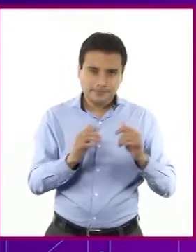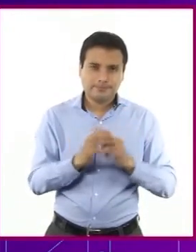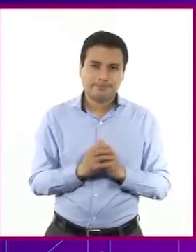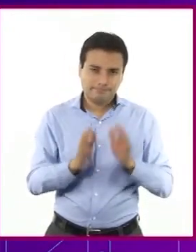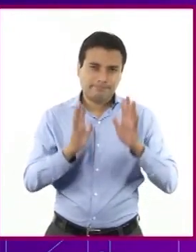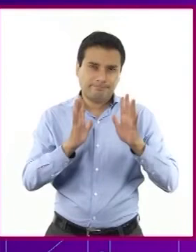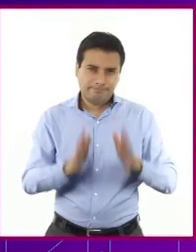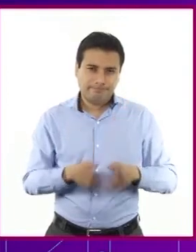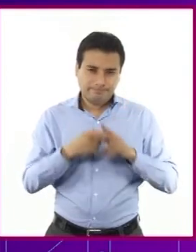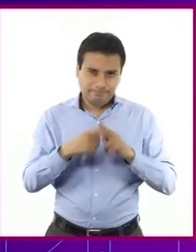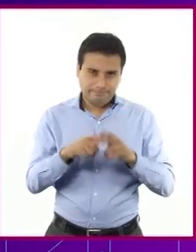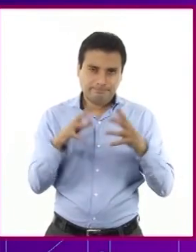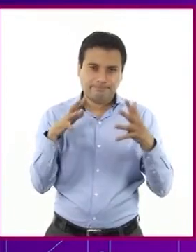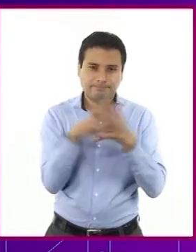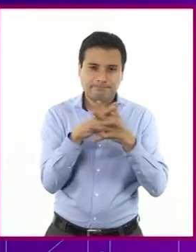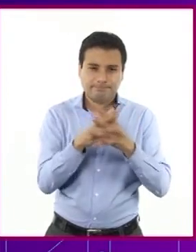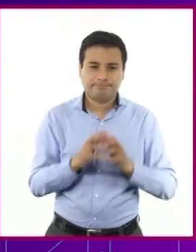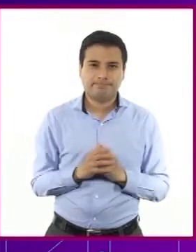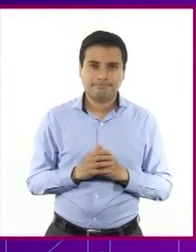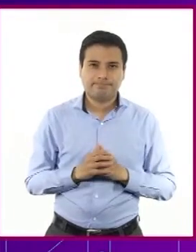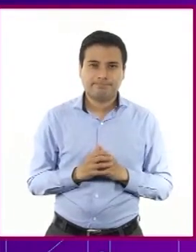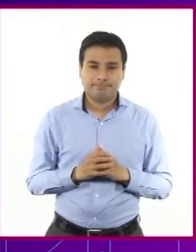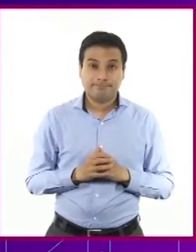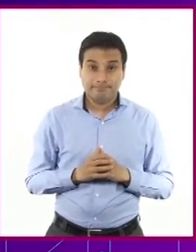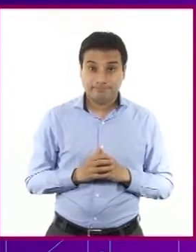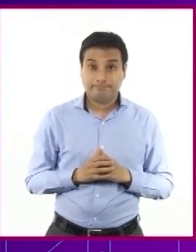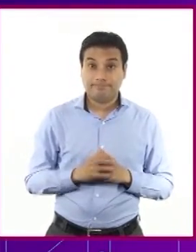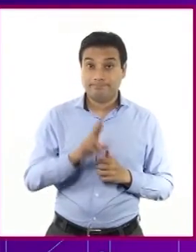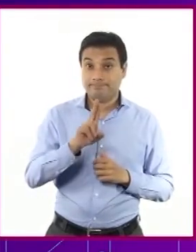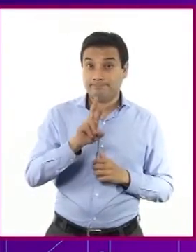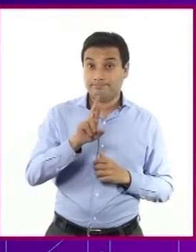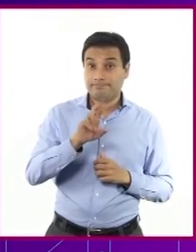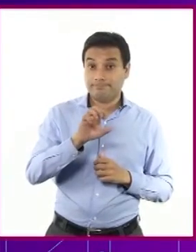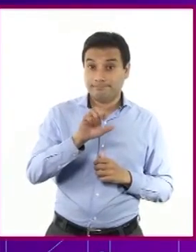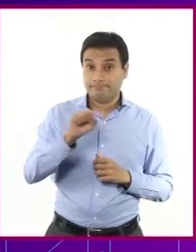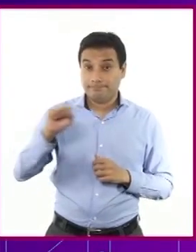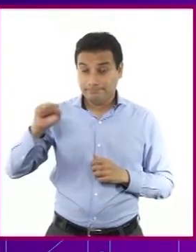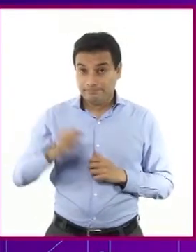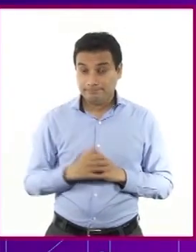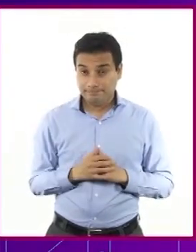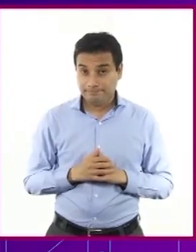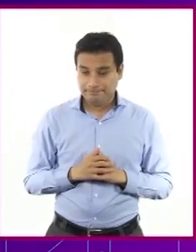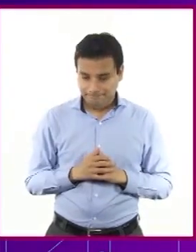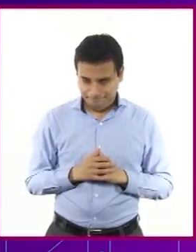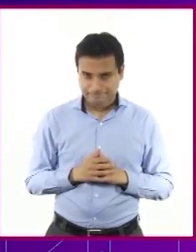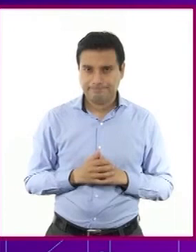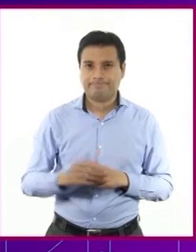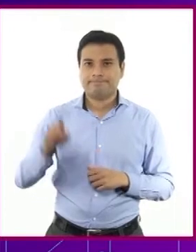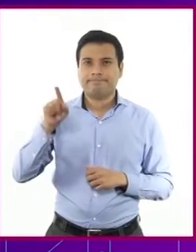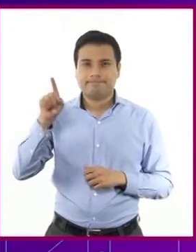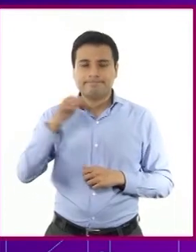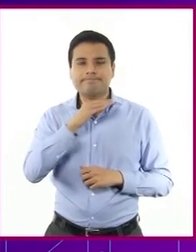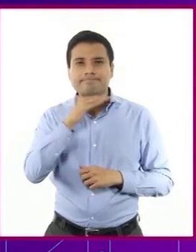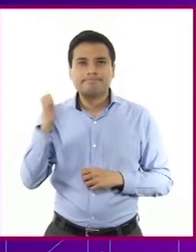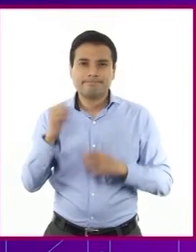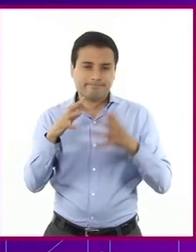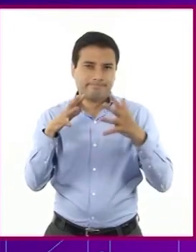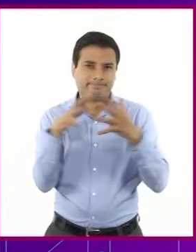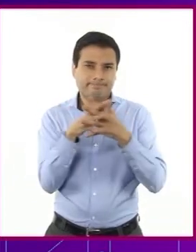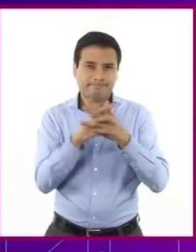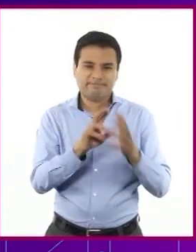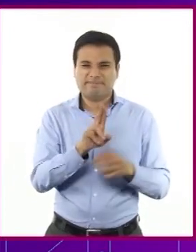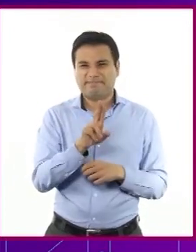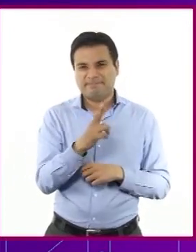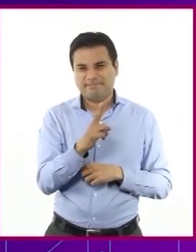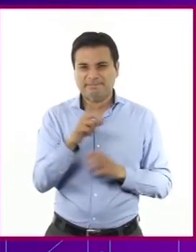eje. Primero, el ejército de la Unión Soviética abrió el frente oriental con un contraataque a las tropas alemanas entre noviembre